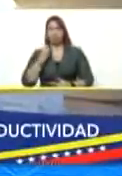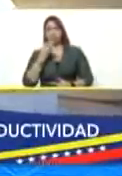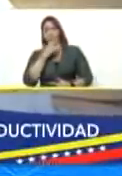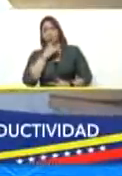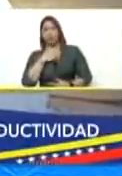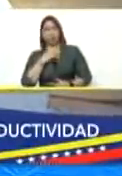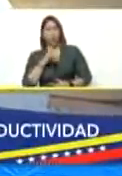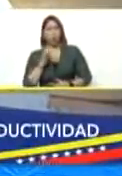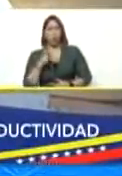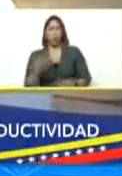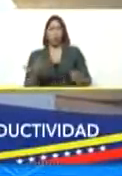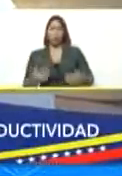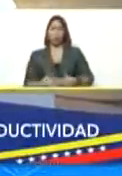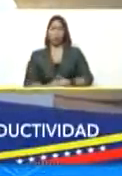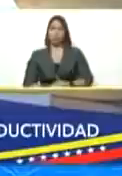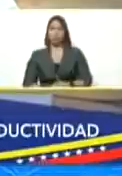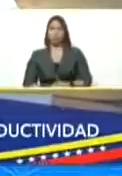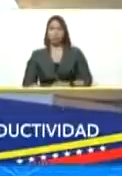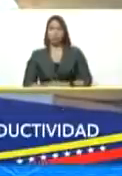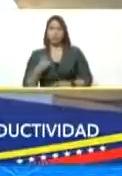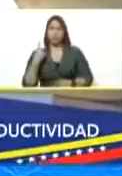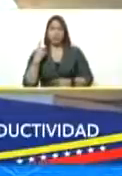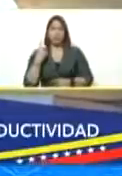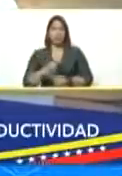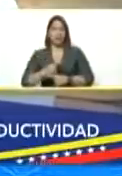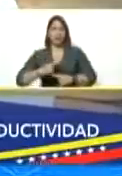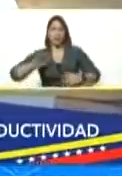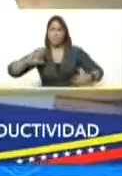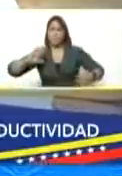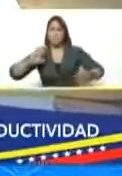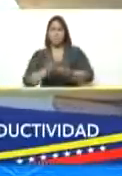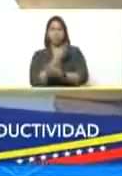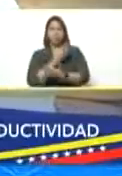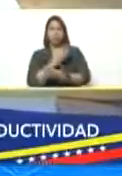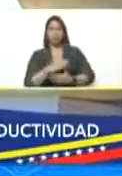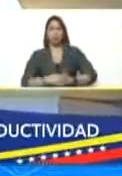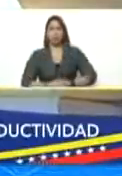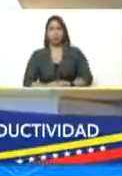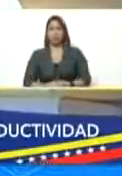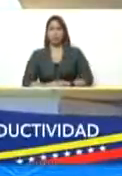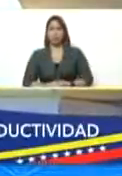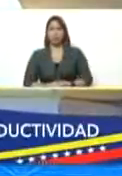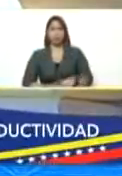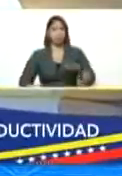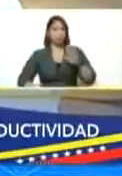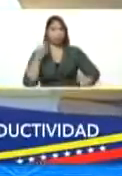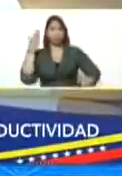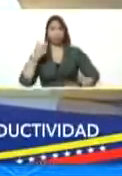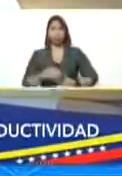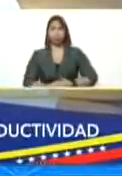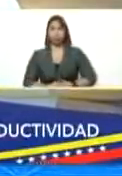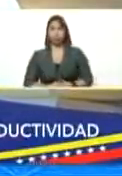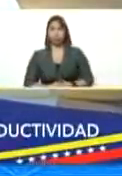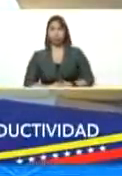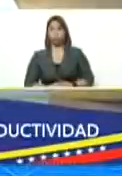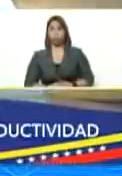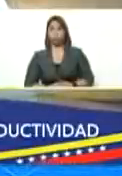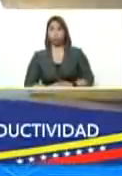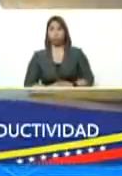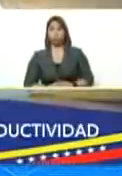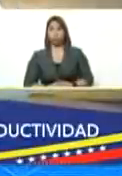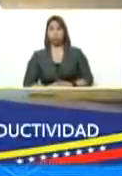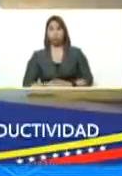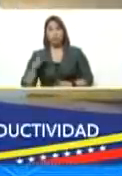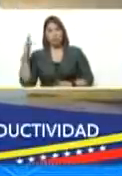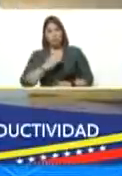indolente. Y hay que cortarle la cabeza y que salgan de aquí, que se vayan y que